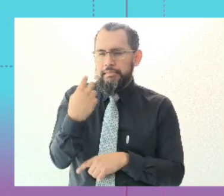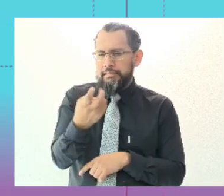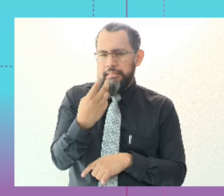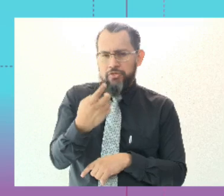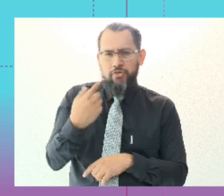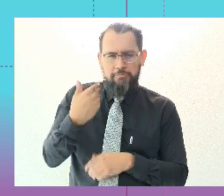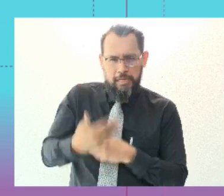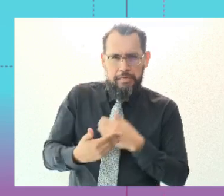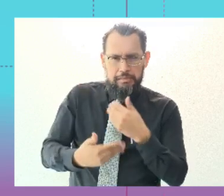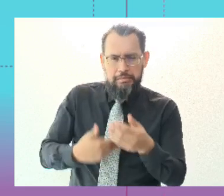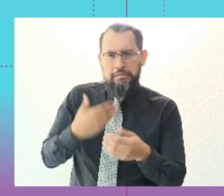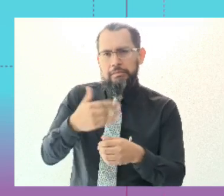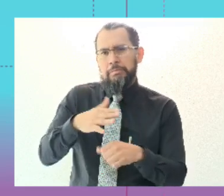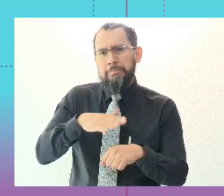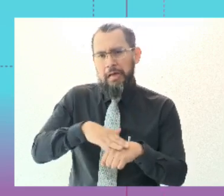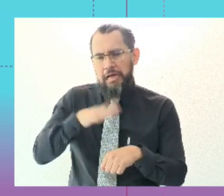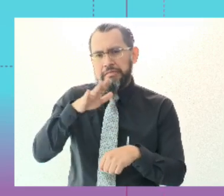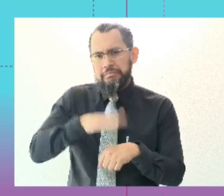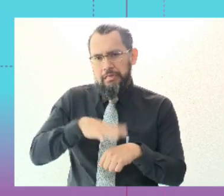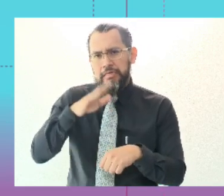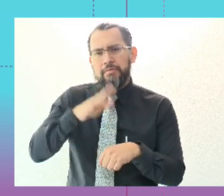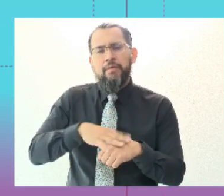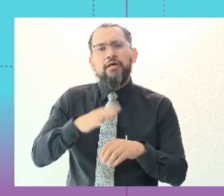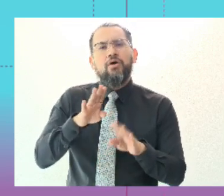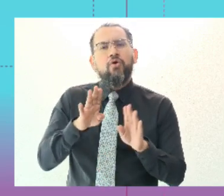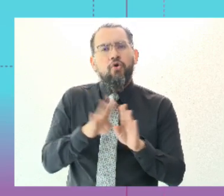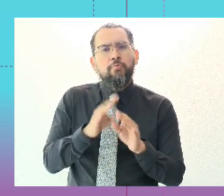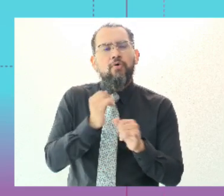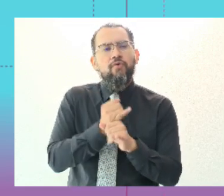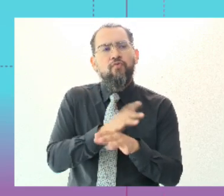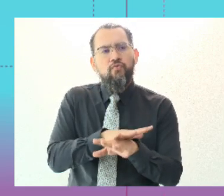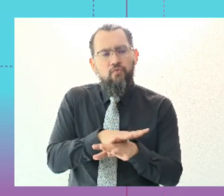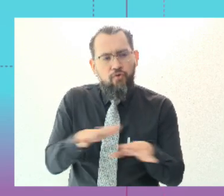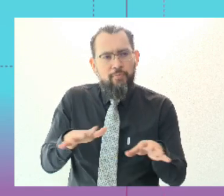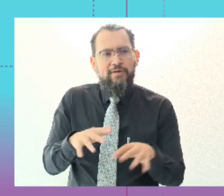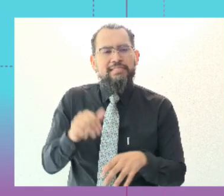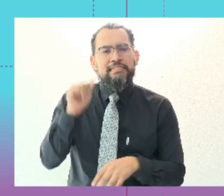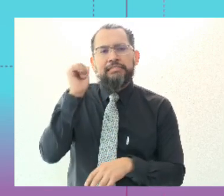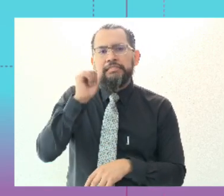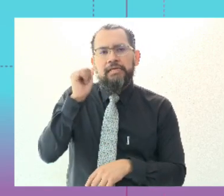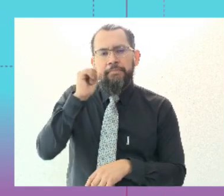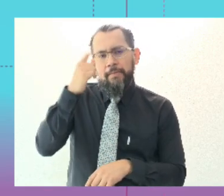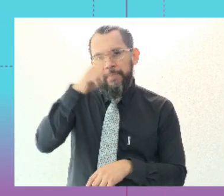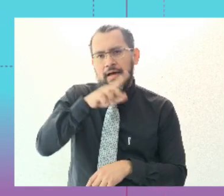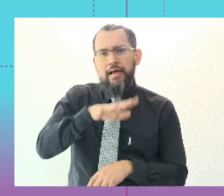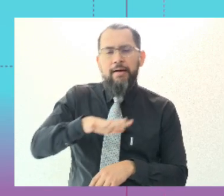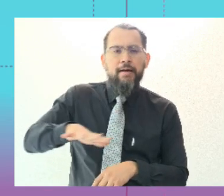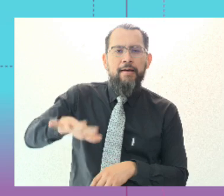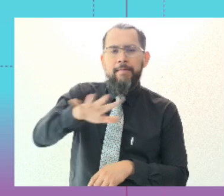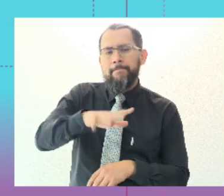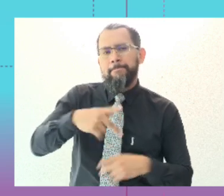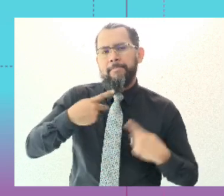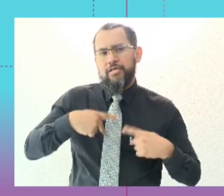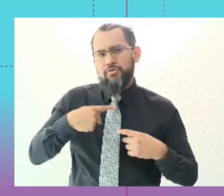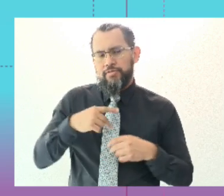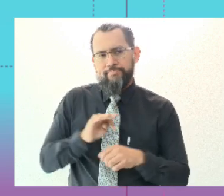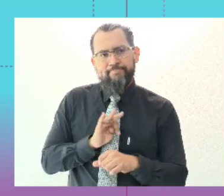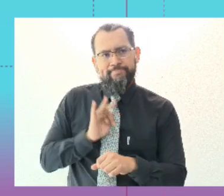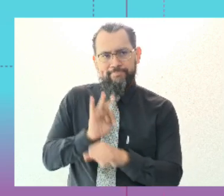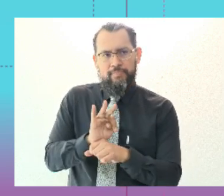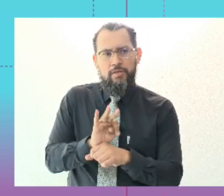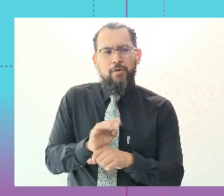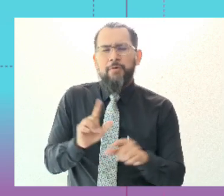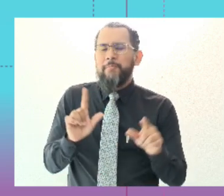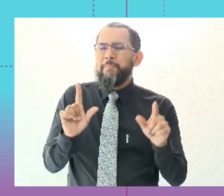más vamos hacia documentar y publicar más información, siempre en beneficio de la ciudadanía. Los invito ahora pues a dar